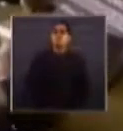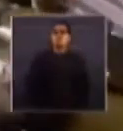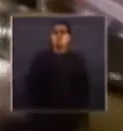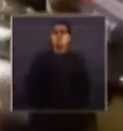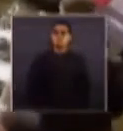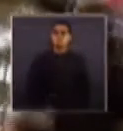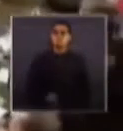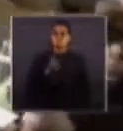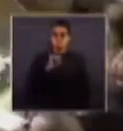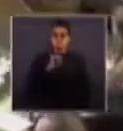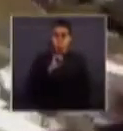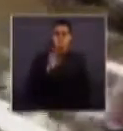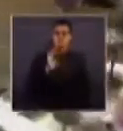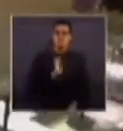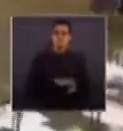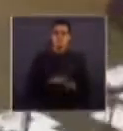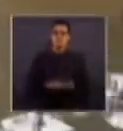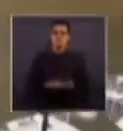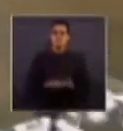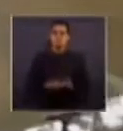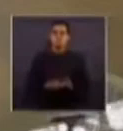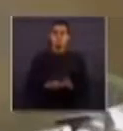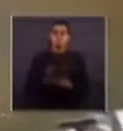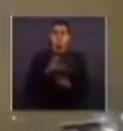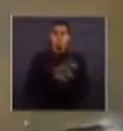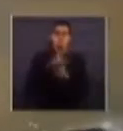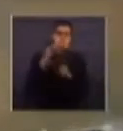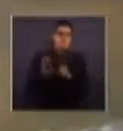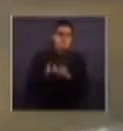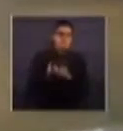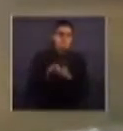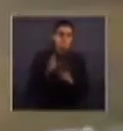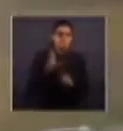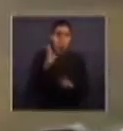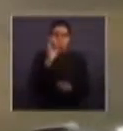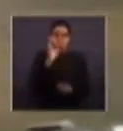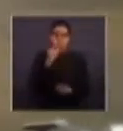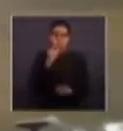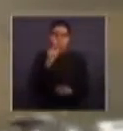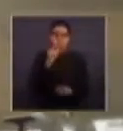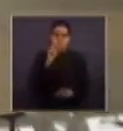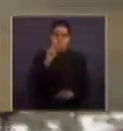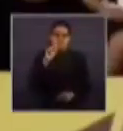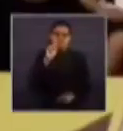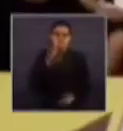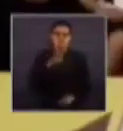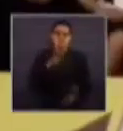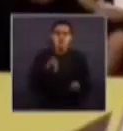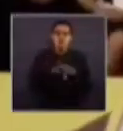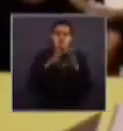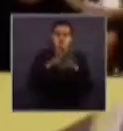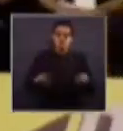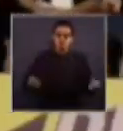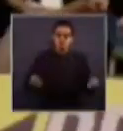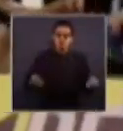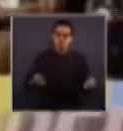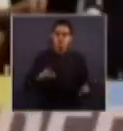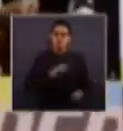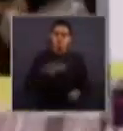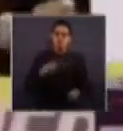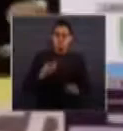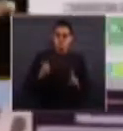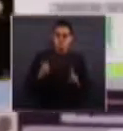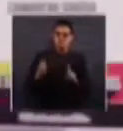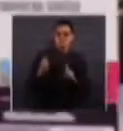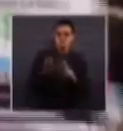órgano colegiado no implica evadir responsabilidad, porque las políticas públicas se definen en el presupuesto del estado. Y por supuesto